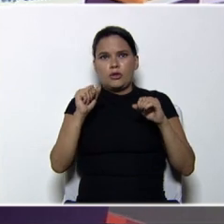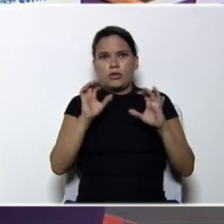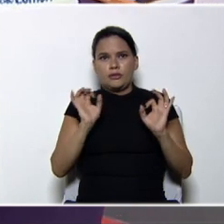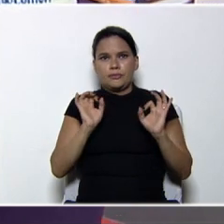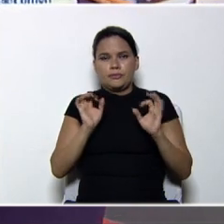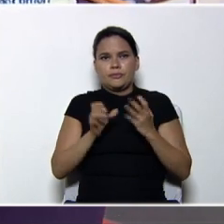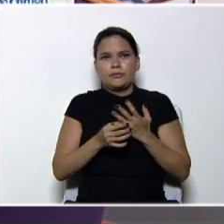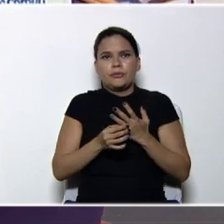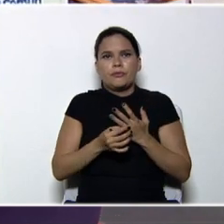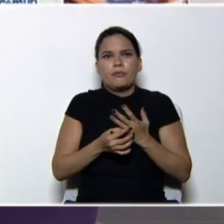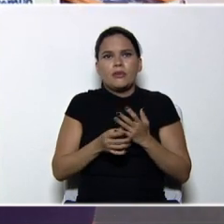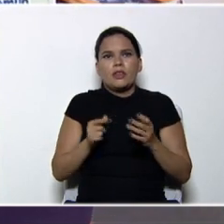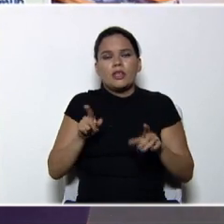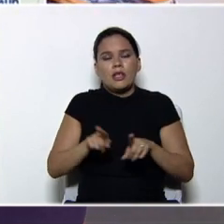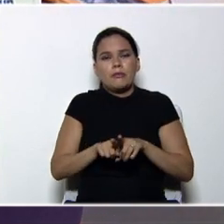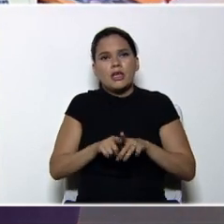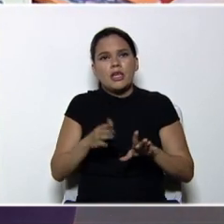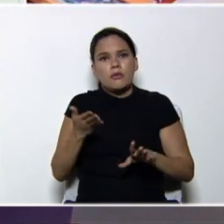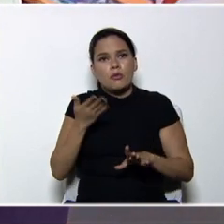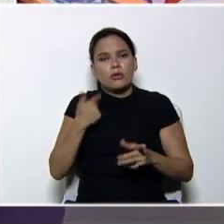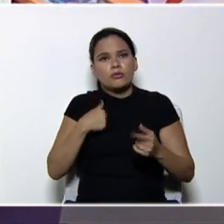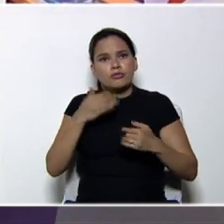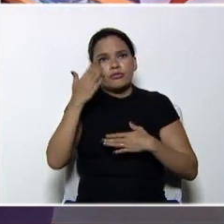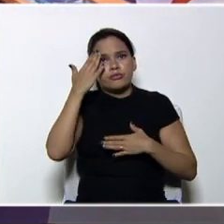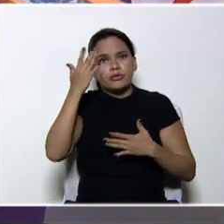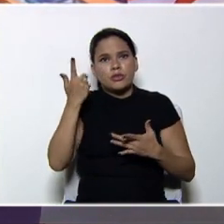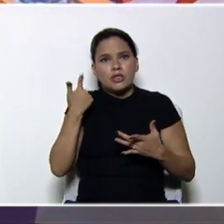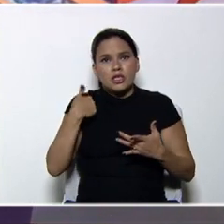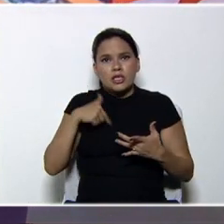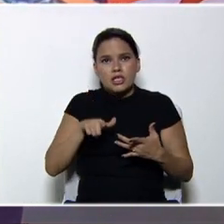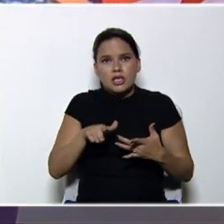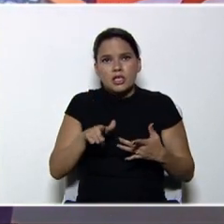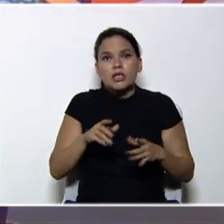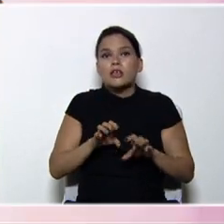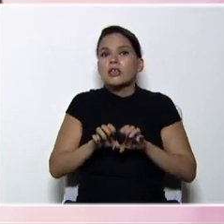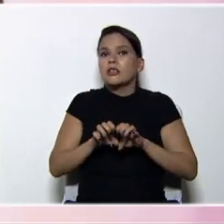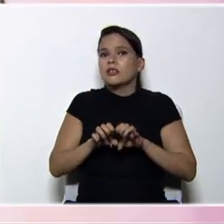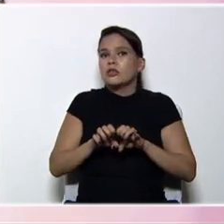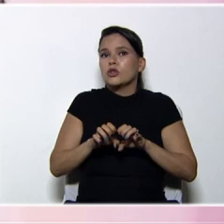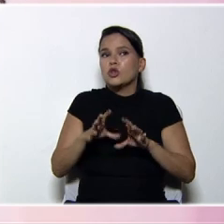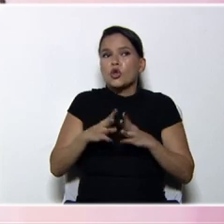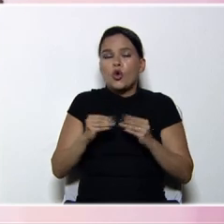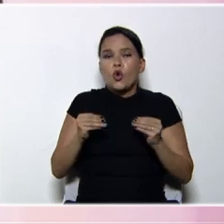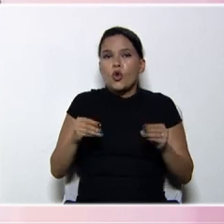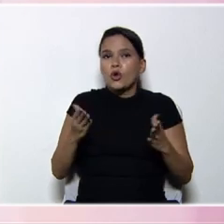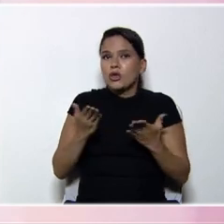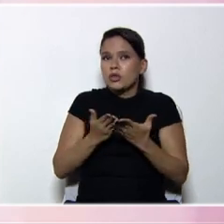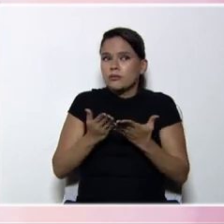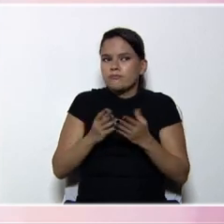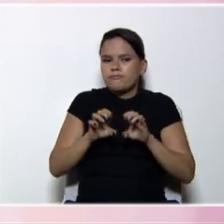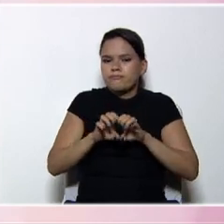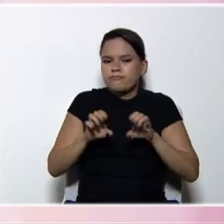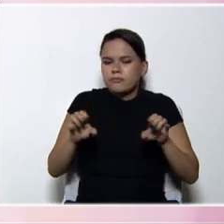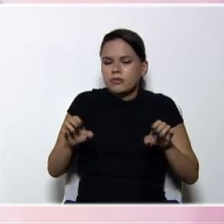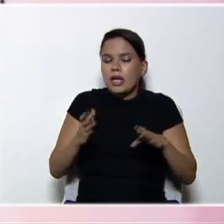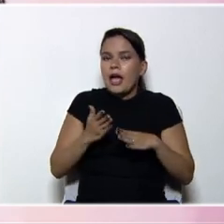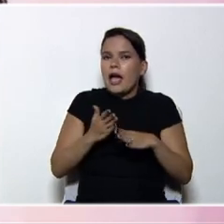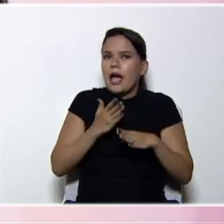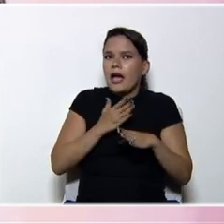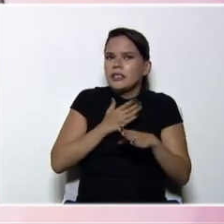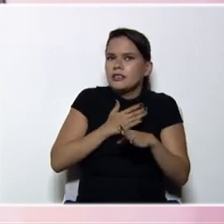También es importante considerar que esto debe tener una intención pedagógica, antes de recreativa o antes